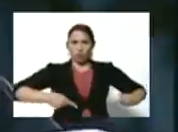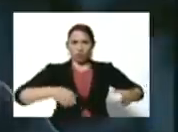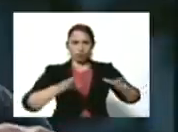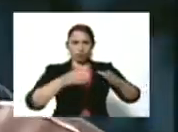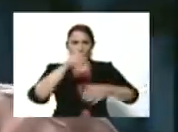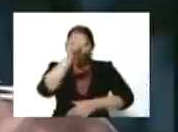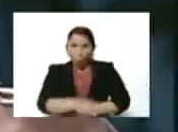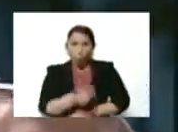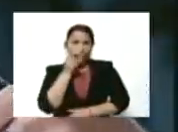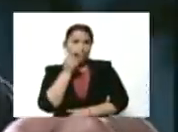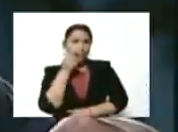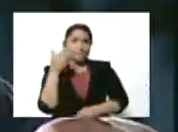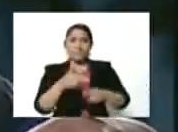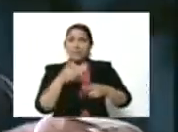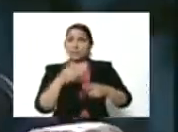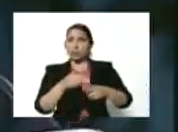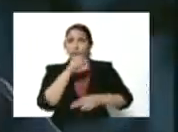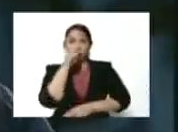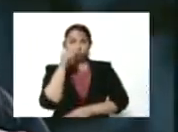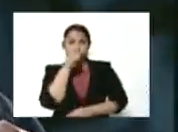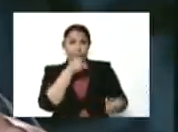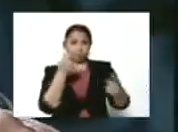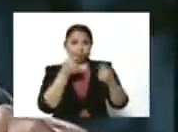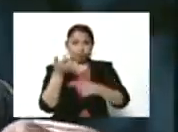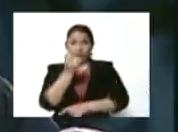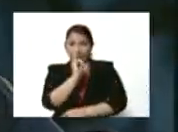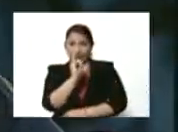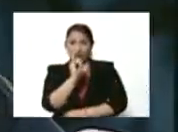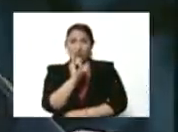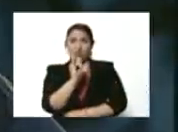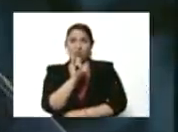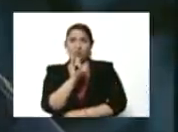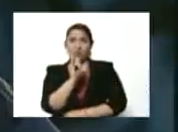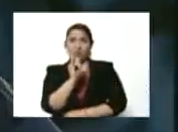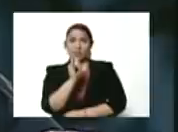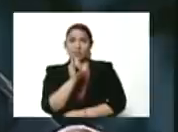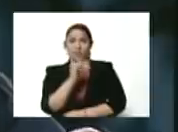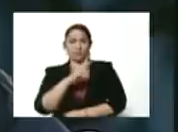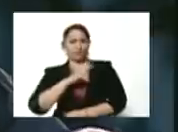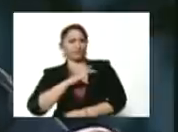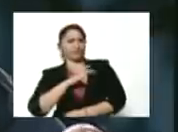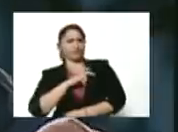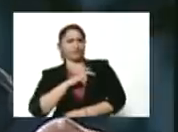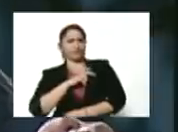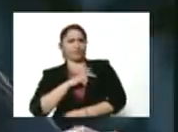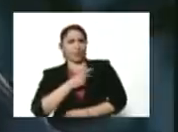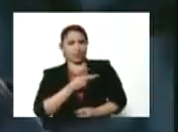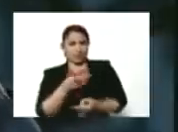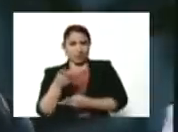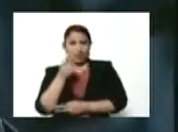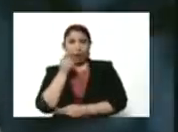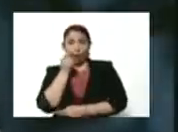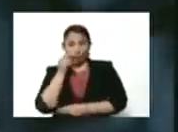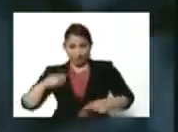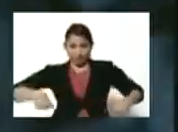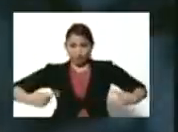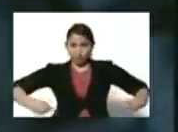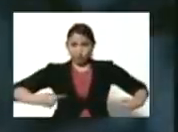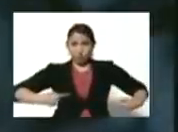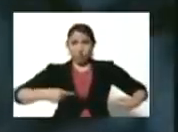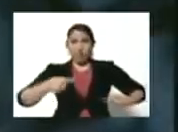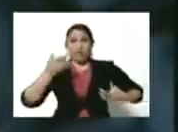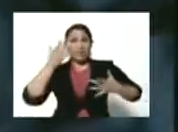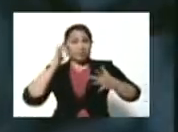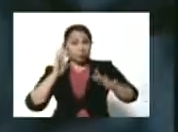muy peligroso que se encuentra, curiosamente, lo recibe él, pero resulta que Elkin Javier